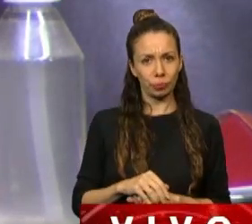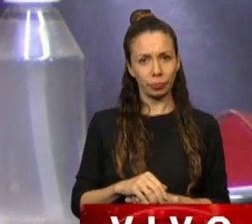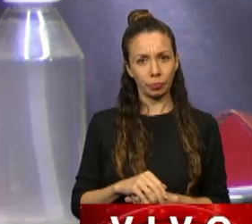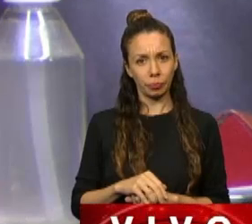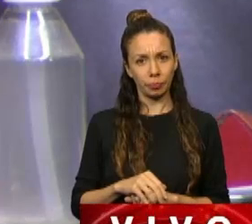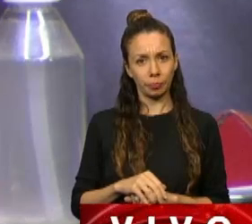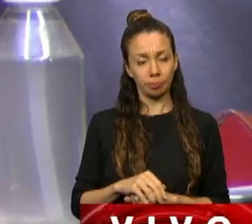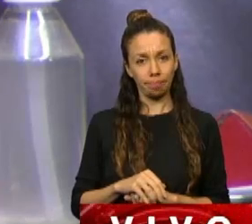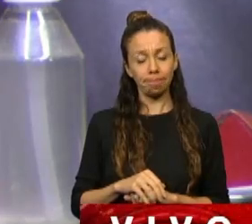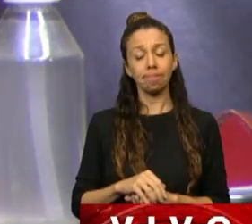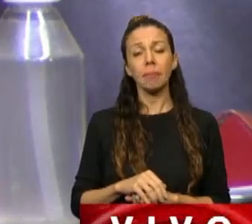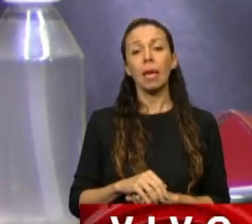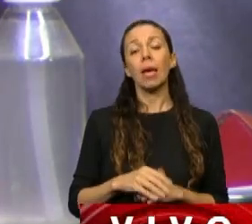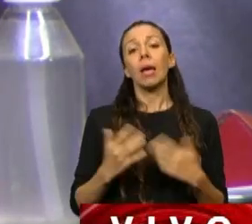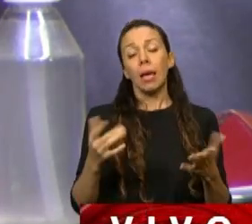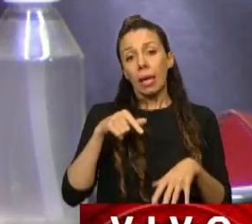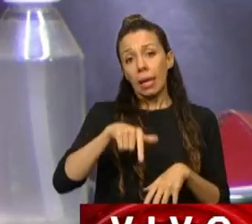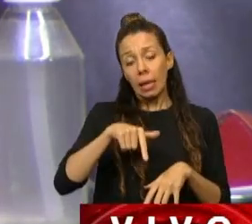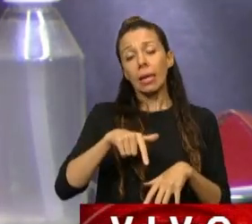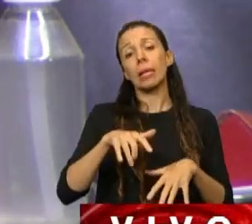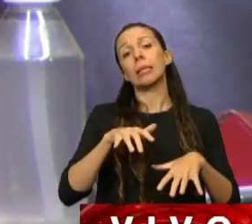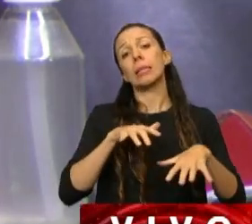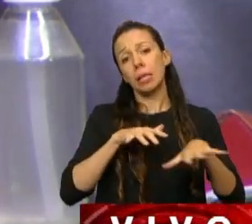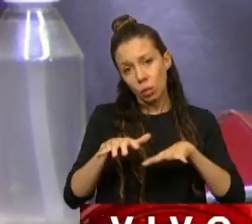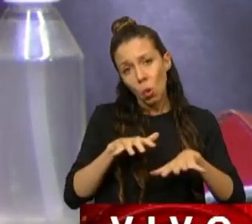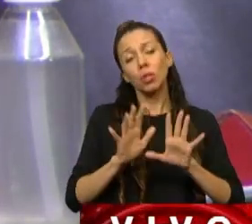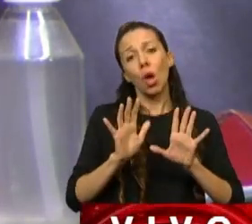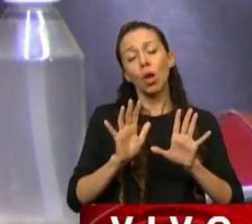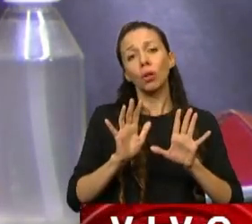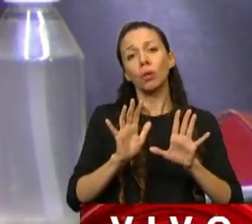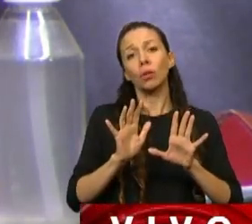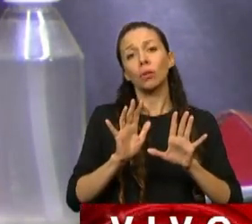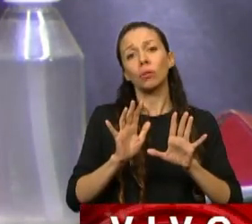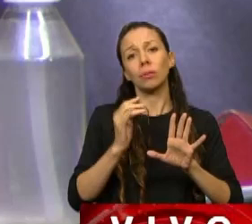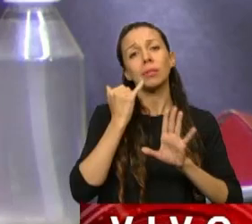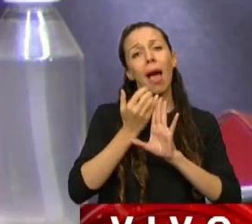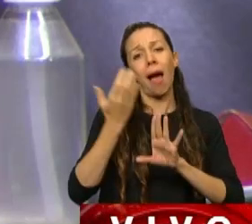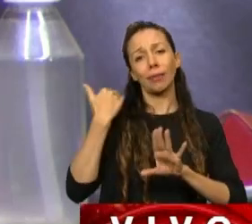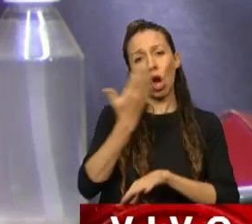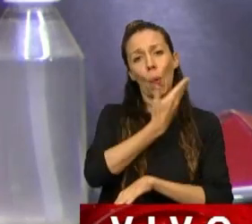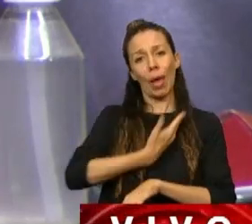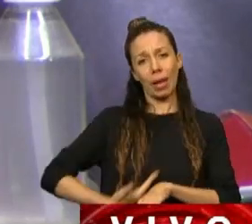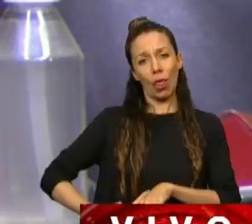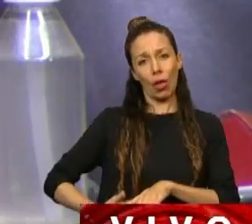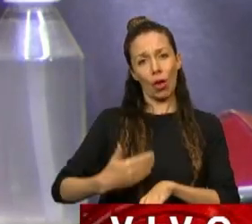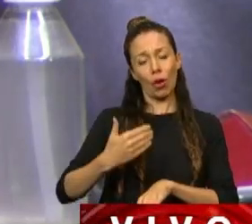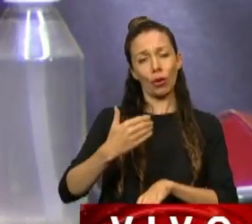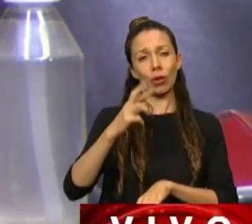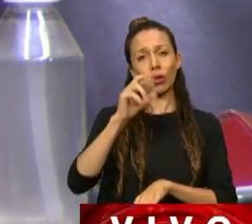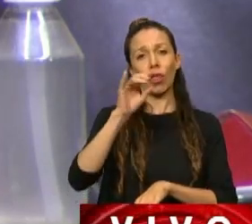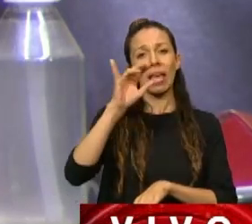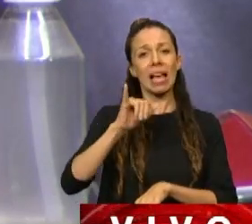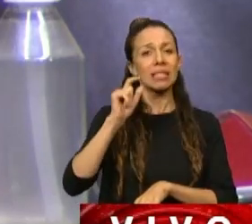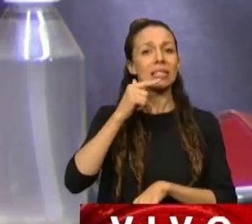en este marco y como se lo expresaba el gobernador de nuestra provincia alberto rodríguez saá al